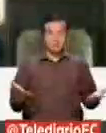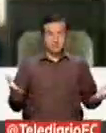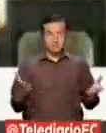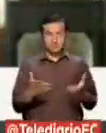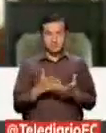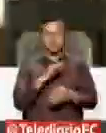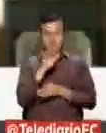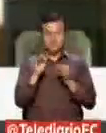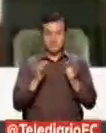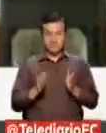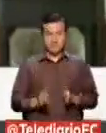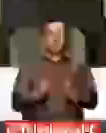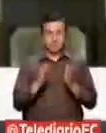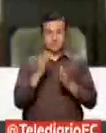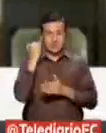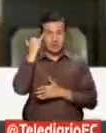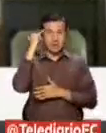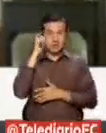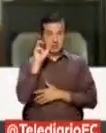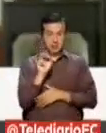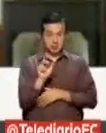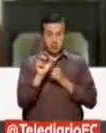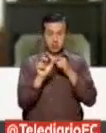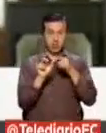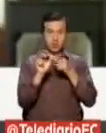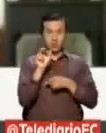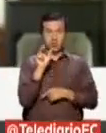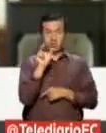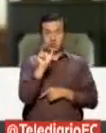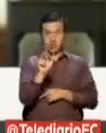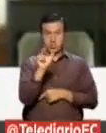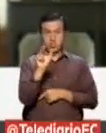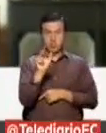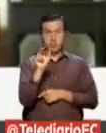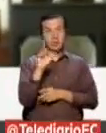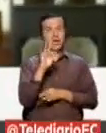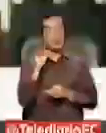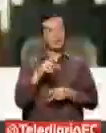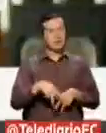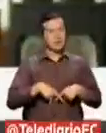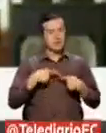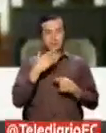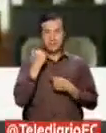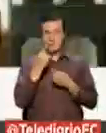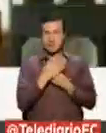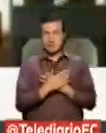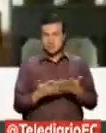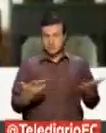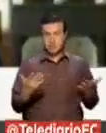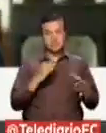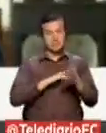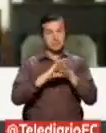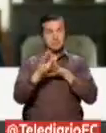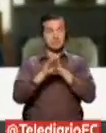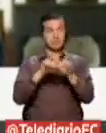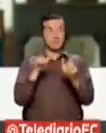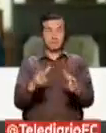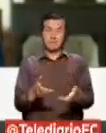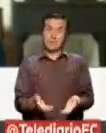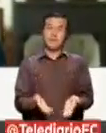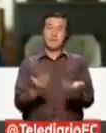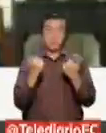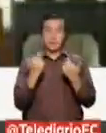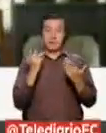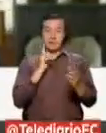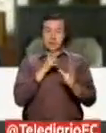a regalar nuestro invento, vamos a regalar nuestro dispositivo que mejora su calidad de vida. Pues entonces los invito a que sean parte,